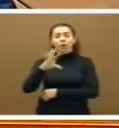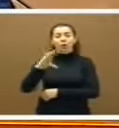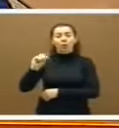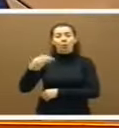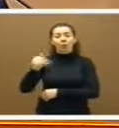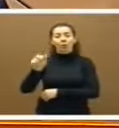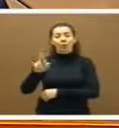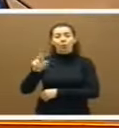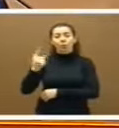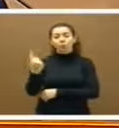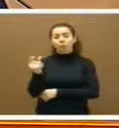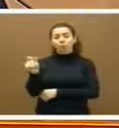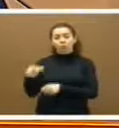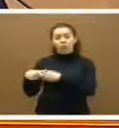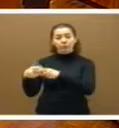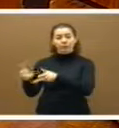minuto, señorías.